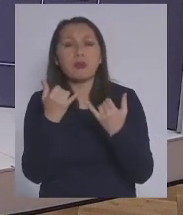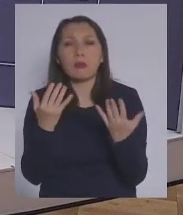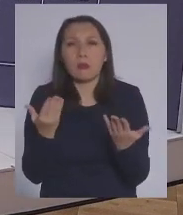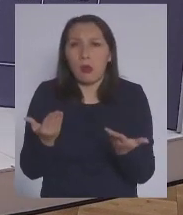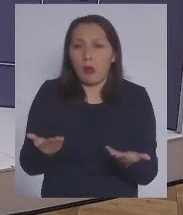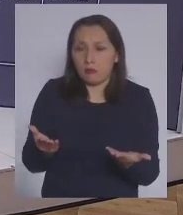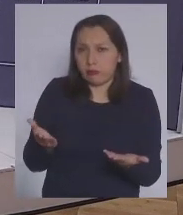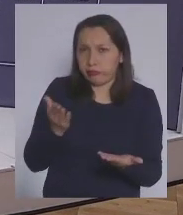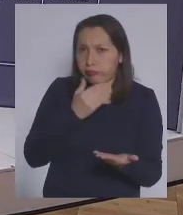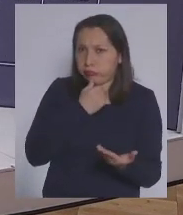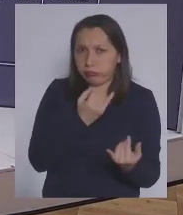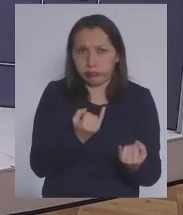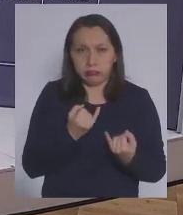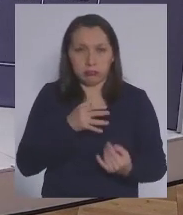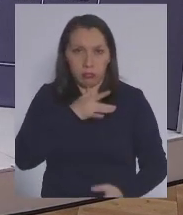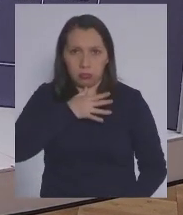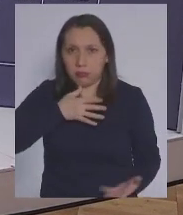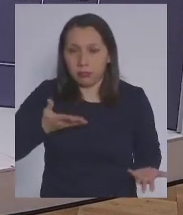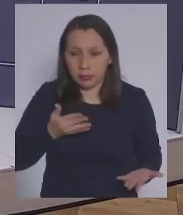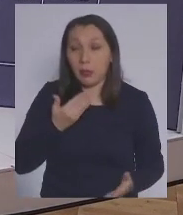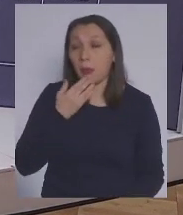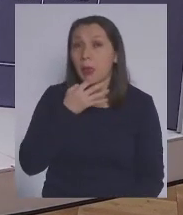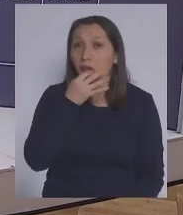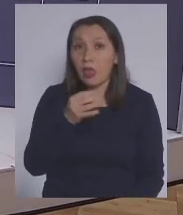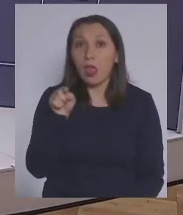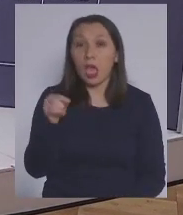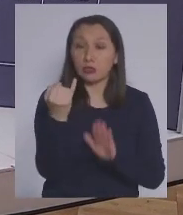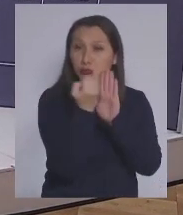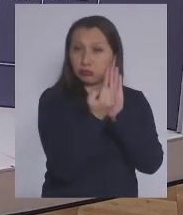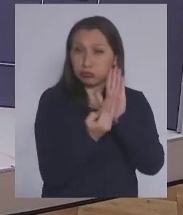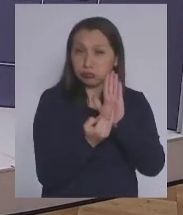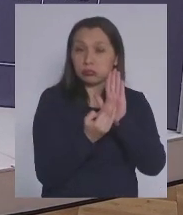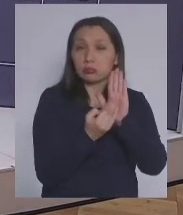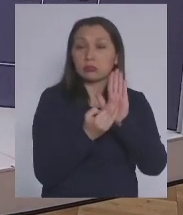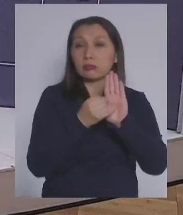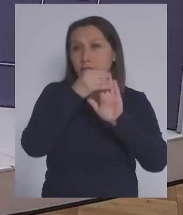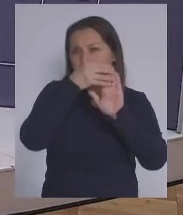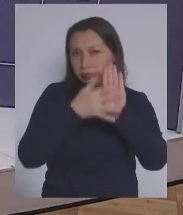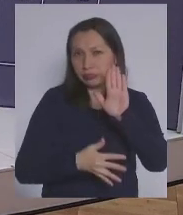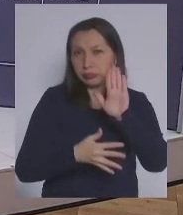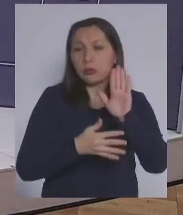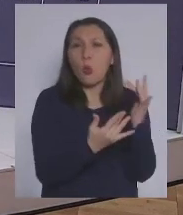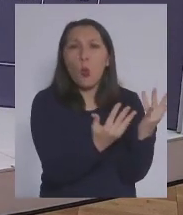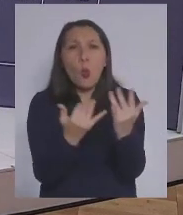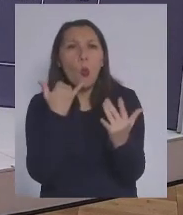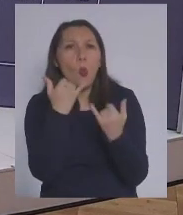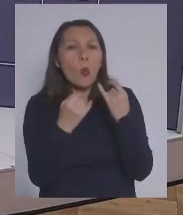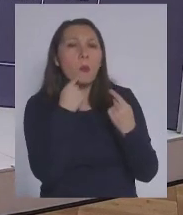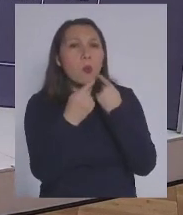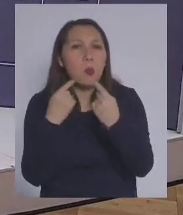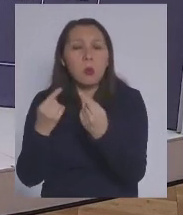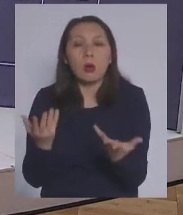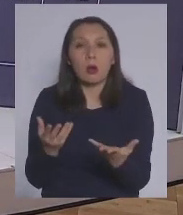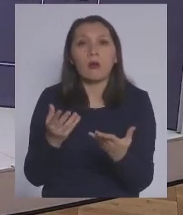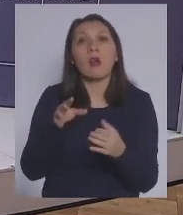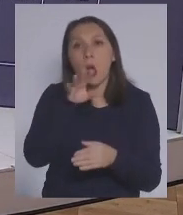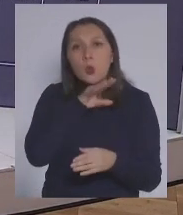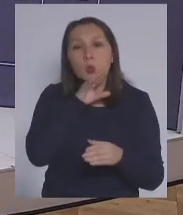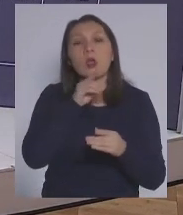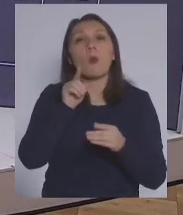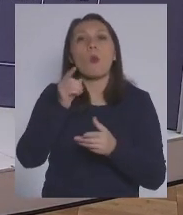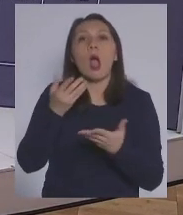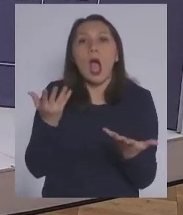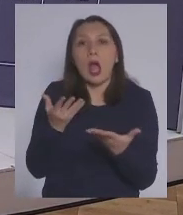no tenemos noticias de ella se ha dicho también que estos indicadores de trazabilidad se van a usar para las medidas de